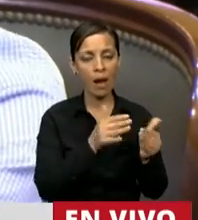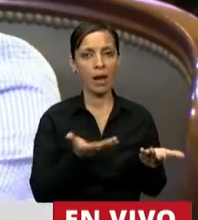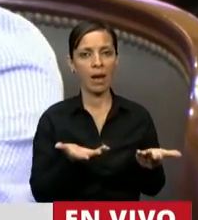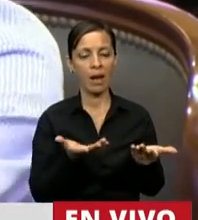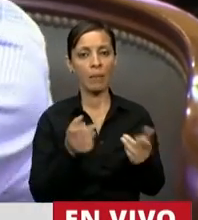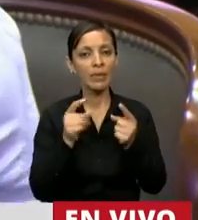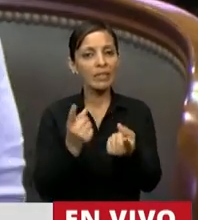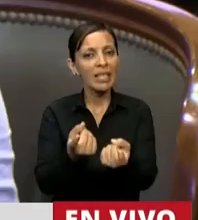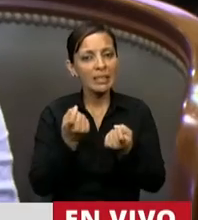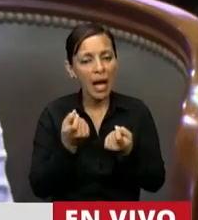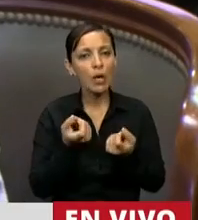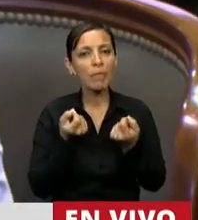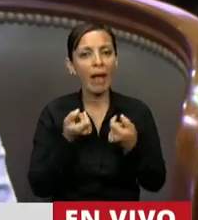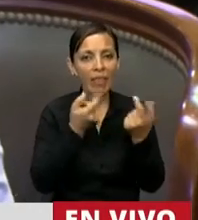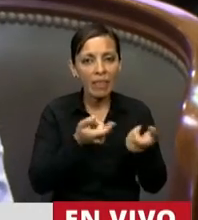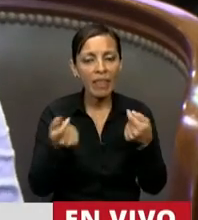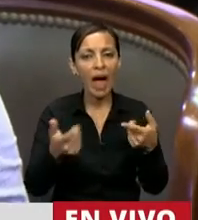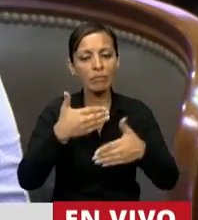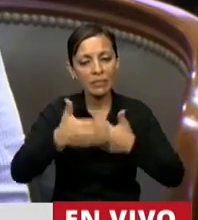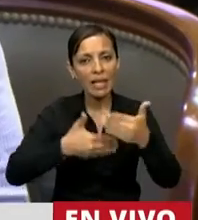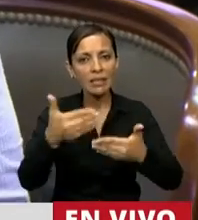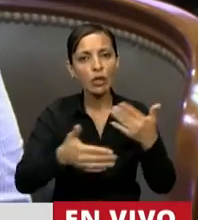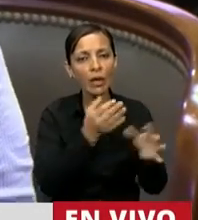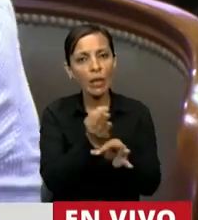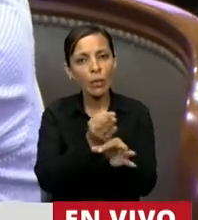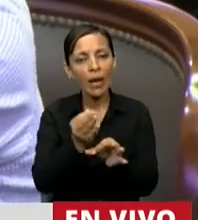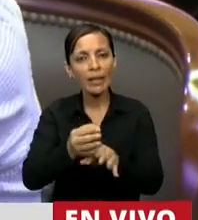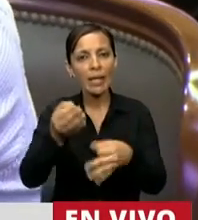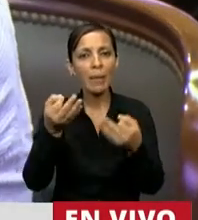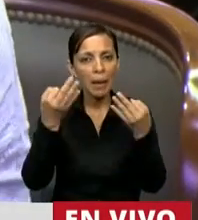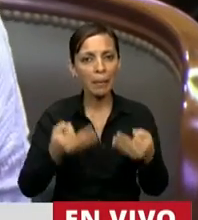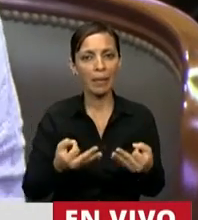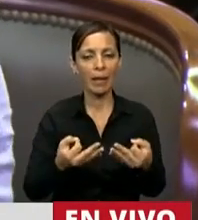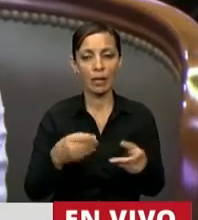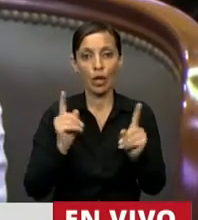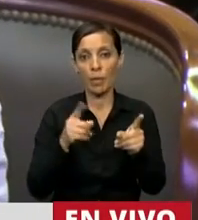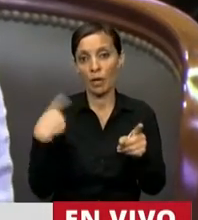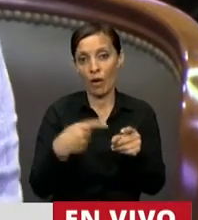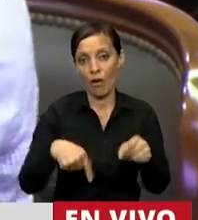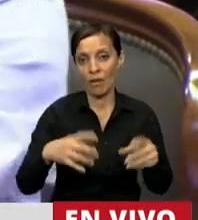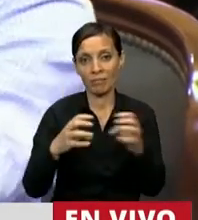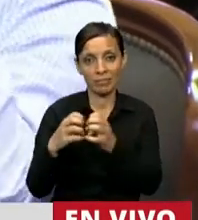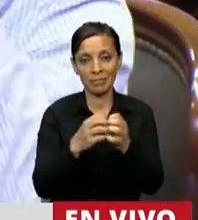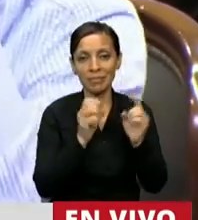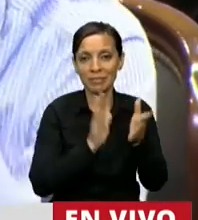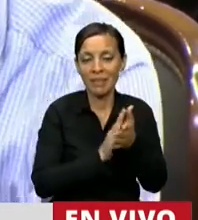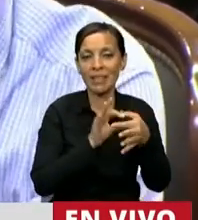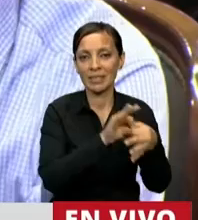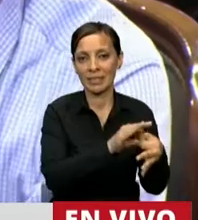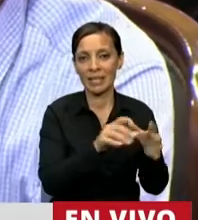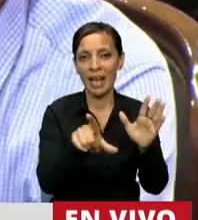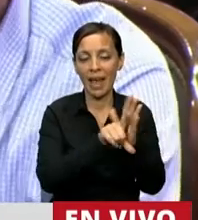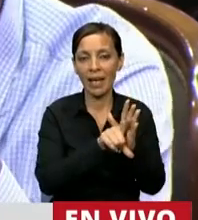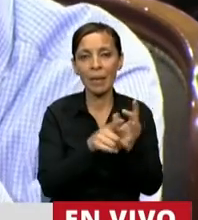necesarios para poder garantizar lo que es una trayectoria educativa y lo que estamos discutiendo en esta ley puntual, pero que a su